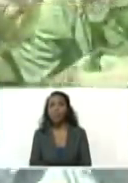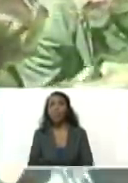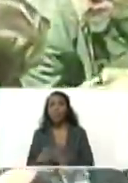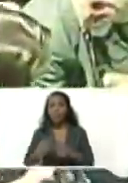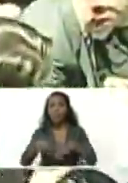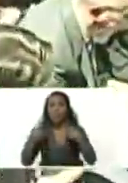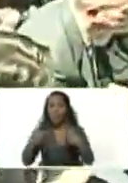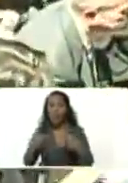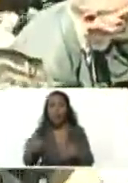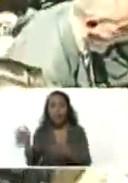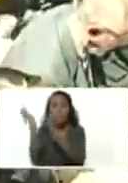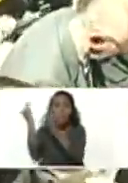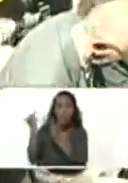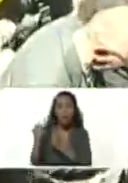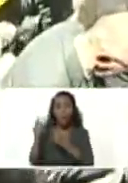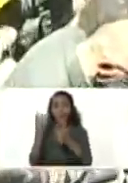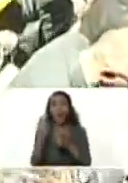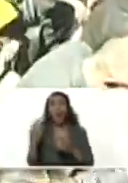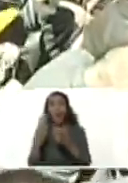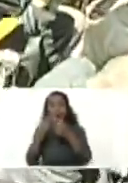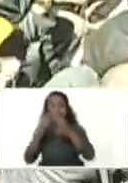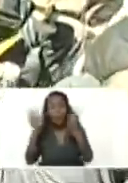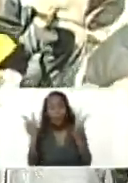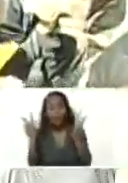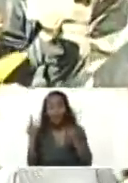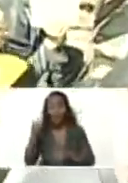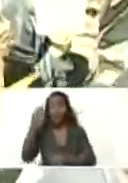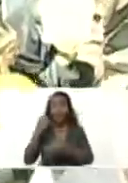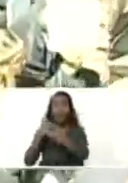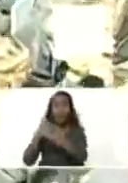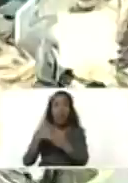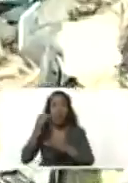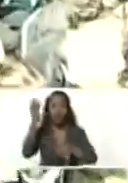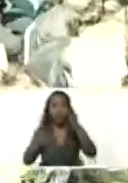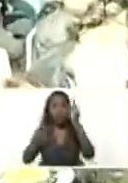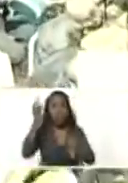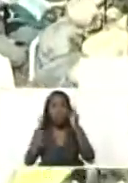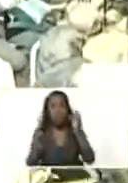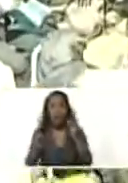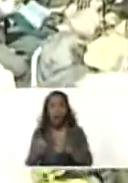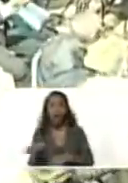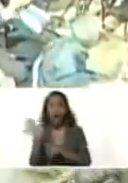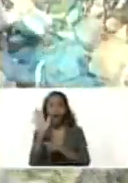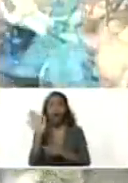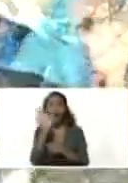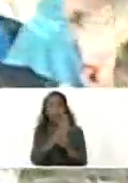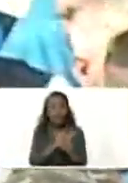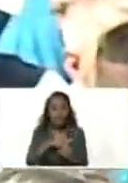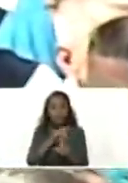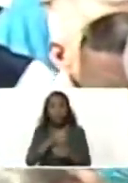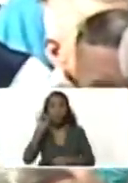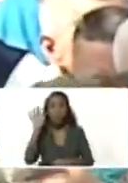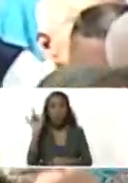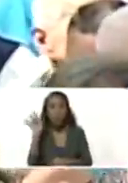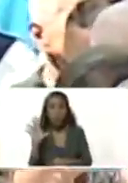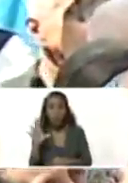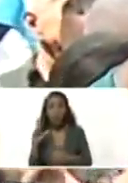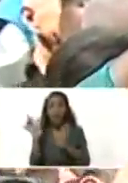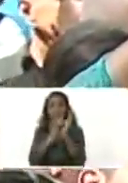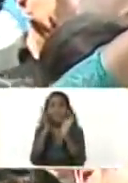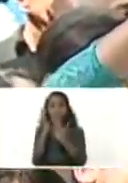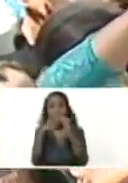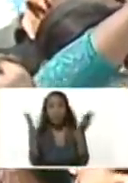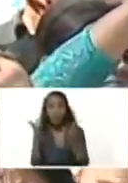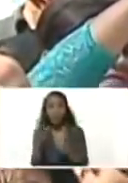esperanza, la paz, la igualdad, la justicia, el alivio al dolor. Cristo es el que alivia el dolor, el